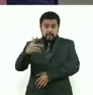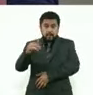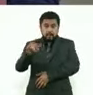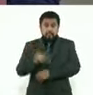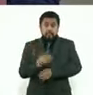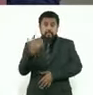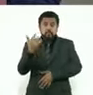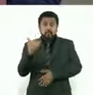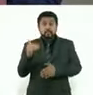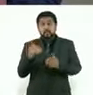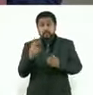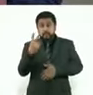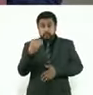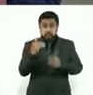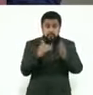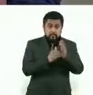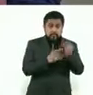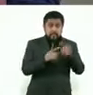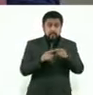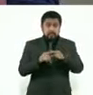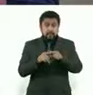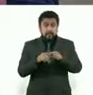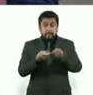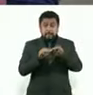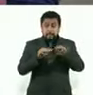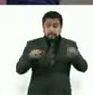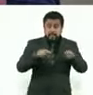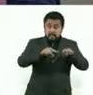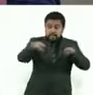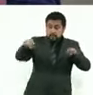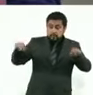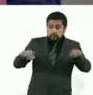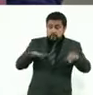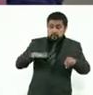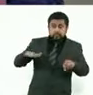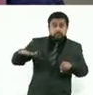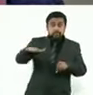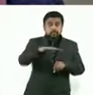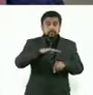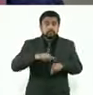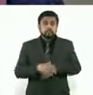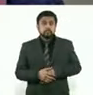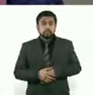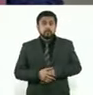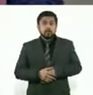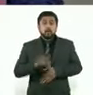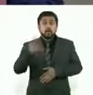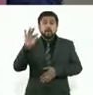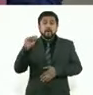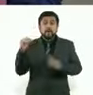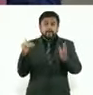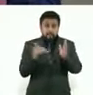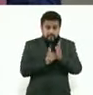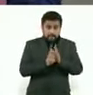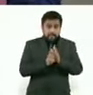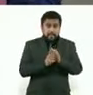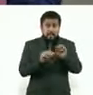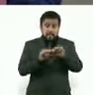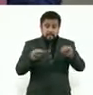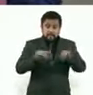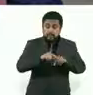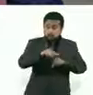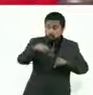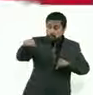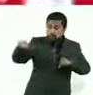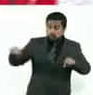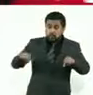52 mil metros cuadrados de superficie. De estos, aproximadamente 40 mil metros cuadrados corresponden